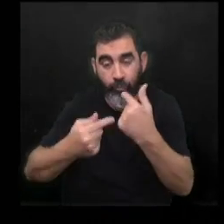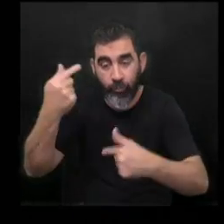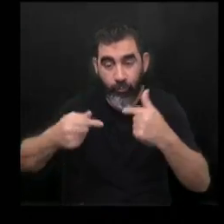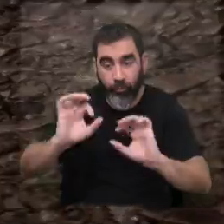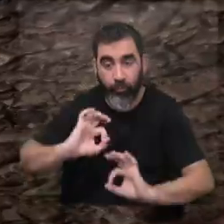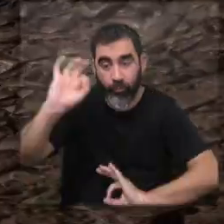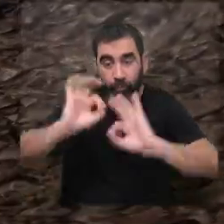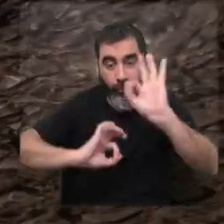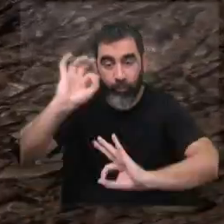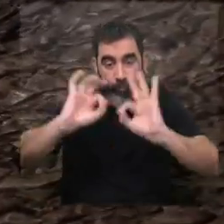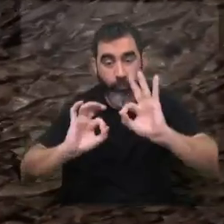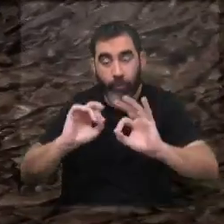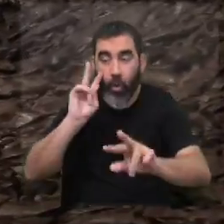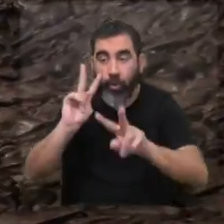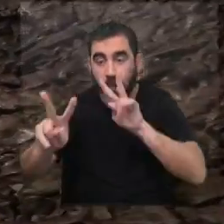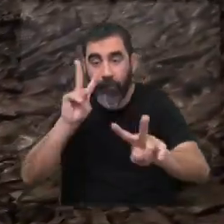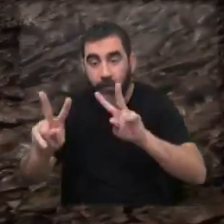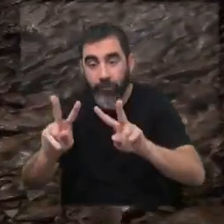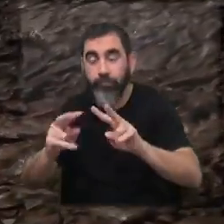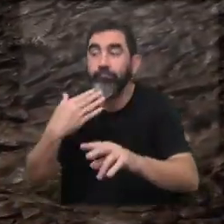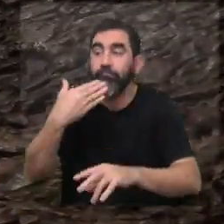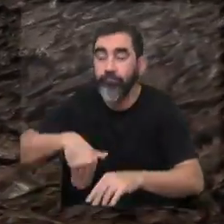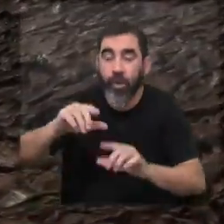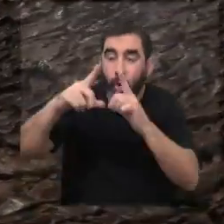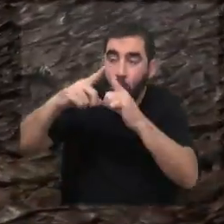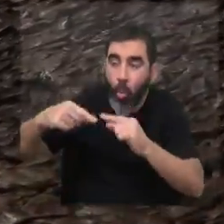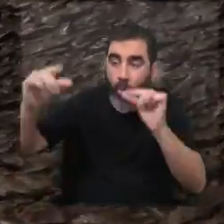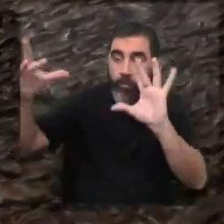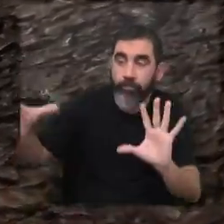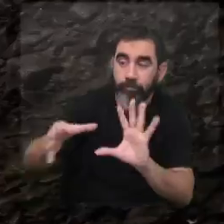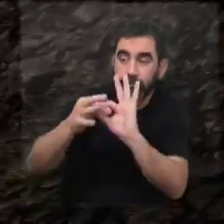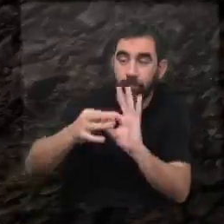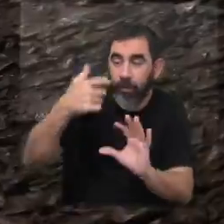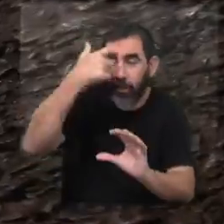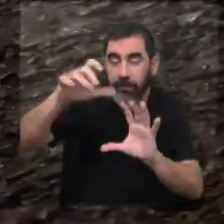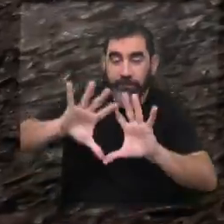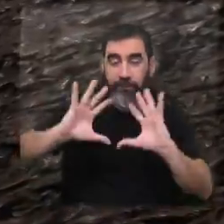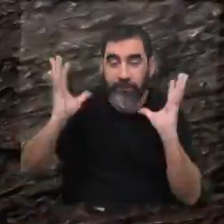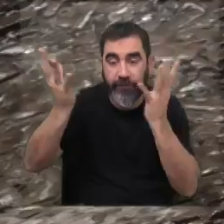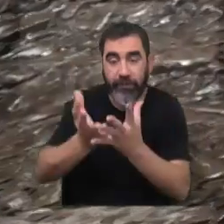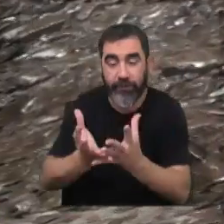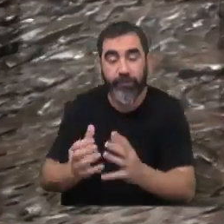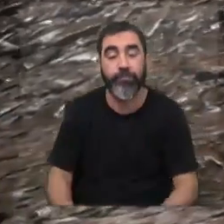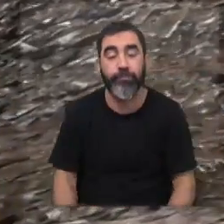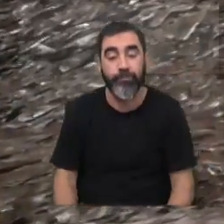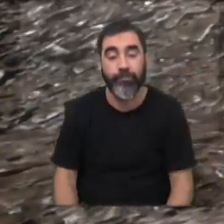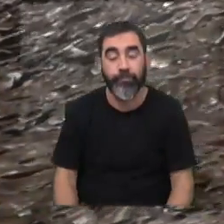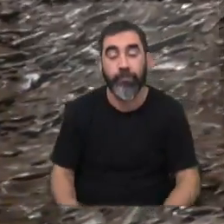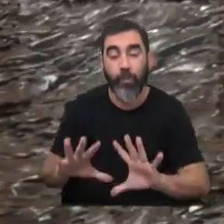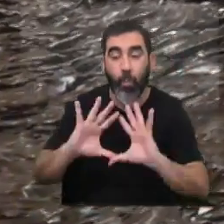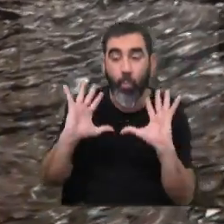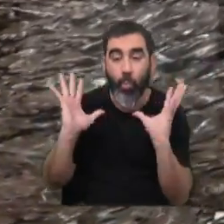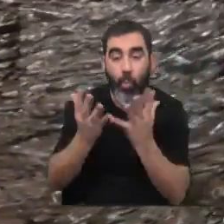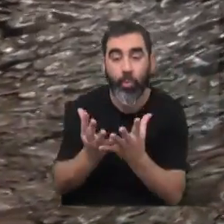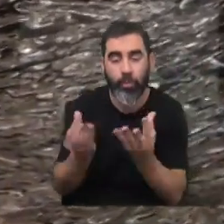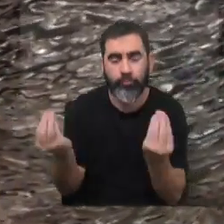fomentar la observación, la apreciación y la comprensión de la Luna y su conexión con la ciencia planetaria y la exploración. En el mundo, centenares